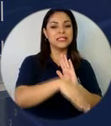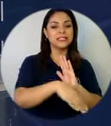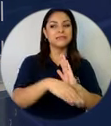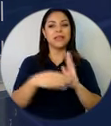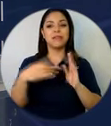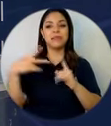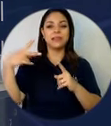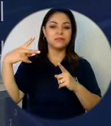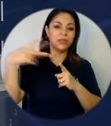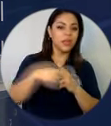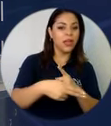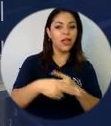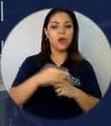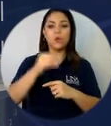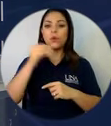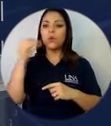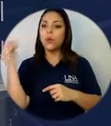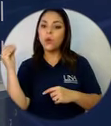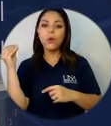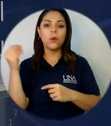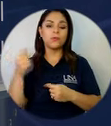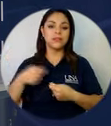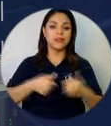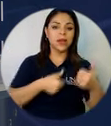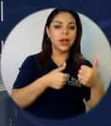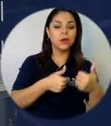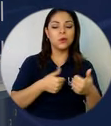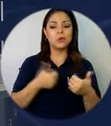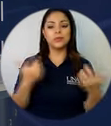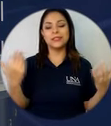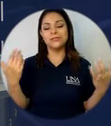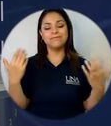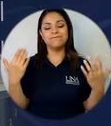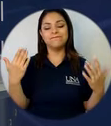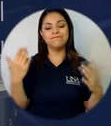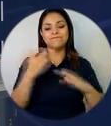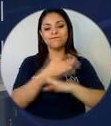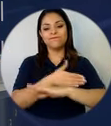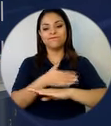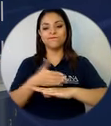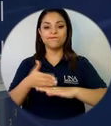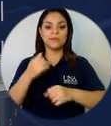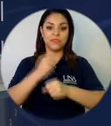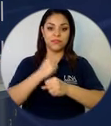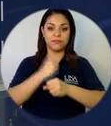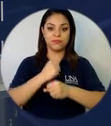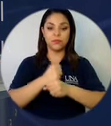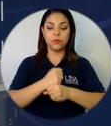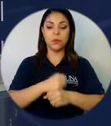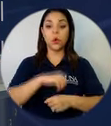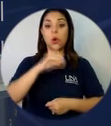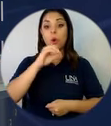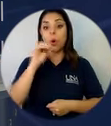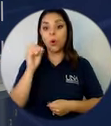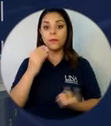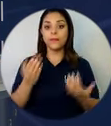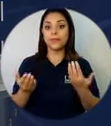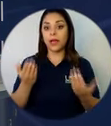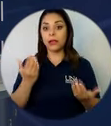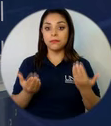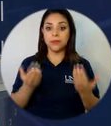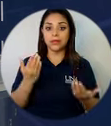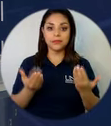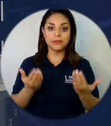por la crisis, ¿verdad?, por despidos, recortes y demás, desmejora de las condiciones laborales, que es de todos nosotros conocido,